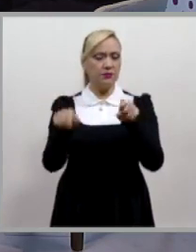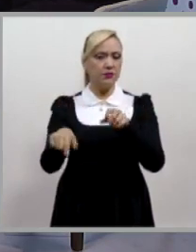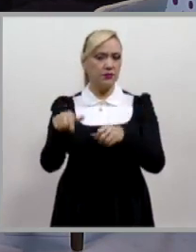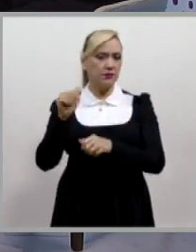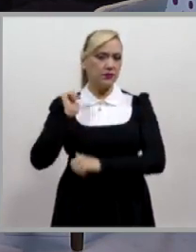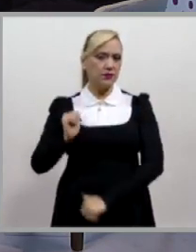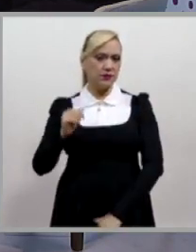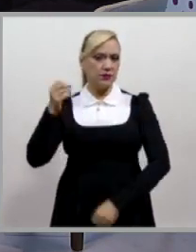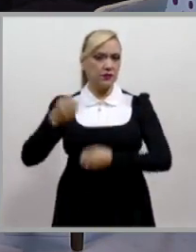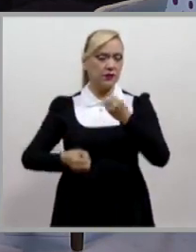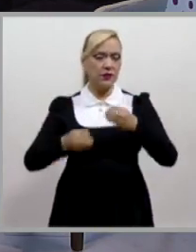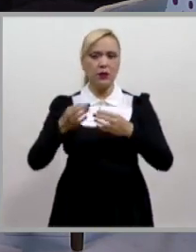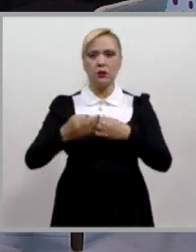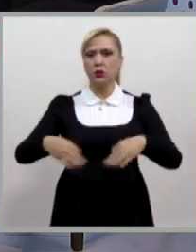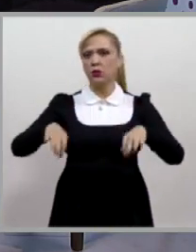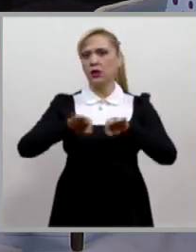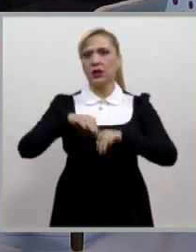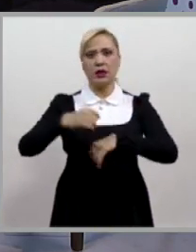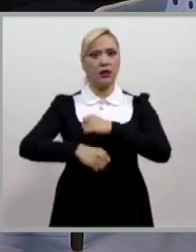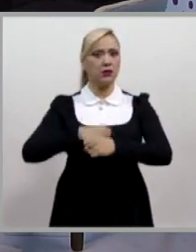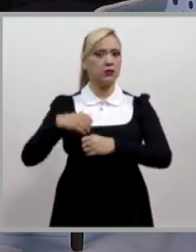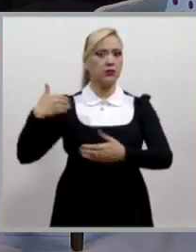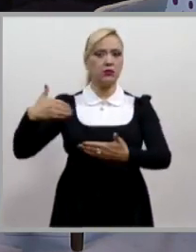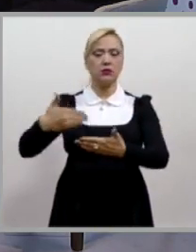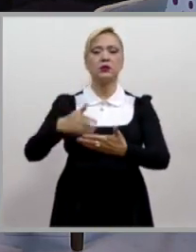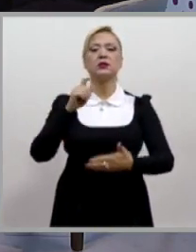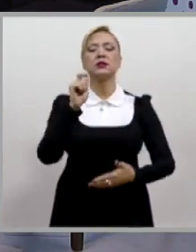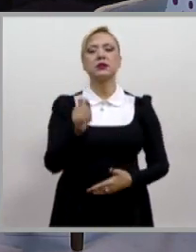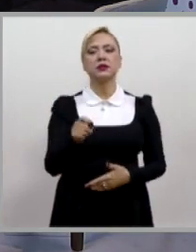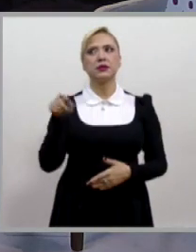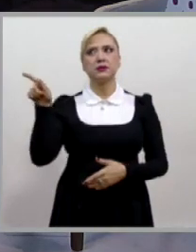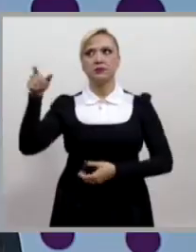los últimos años, pero que creo que es también relevante, es la cercanía